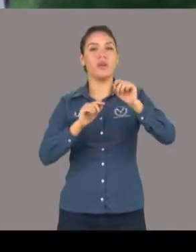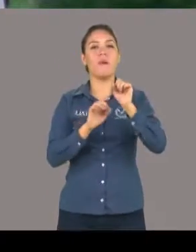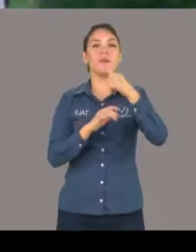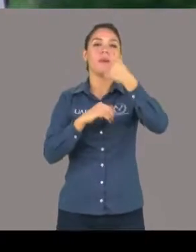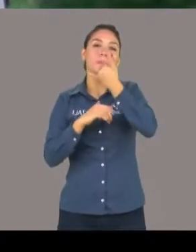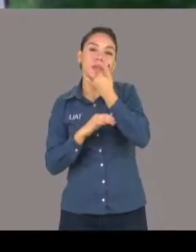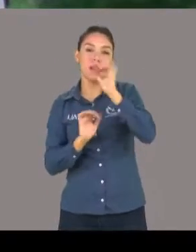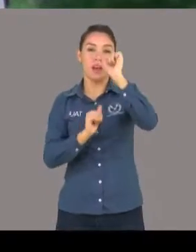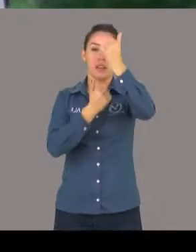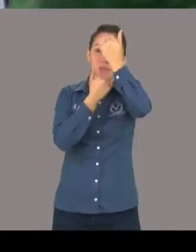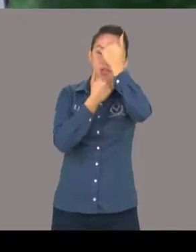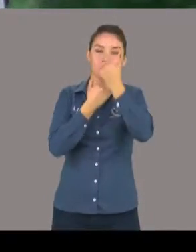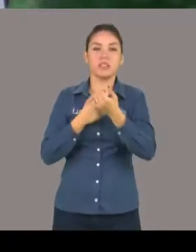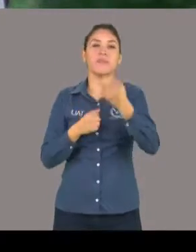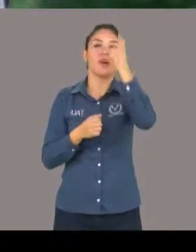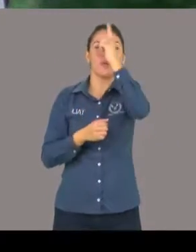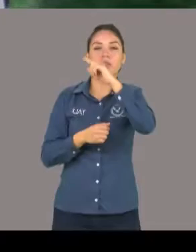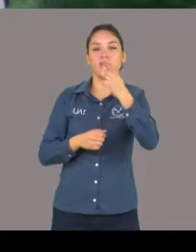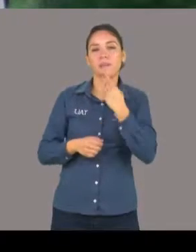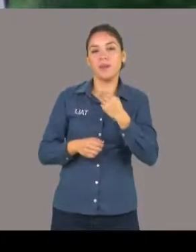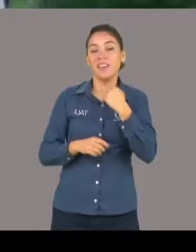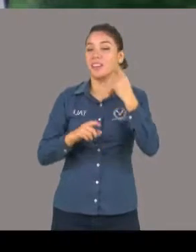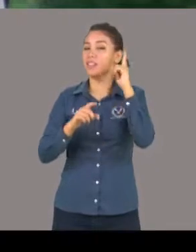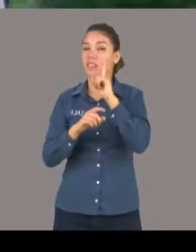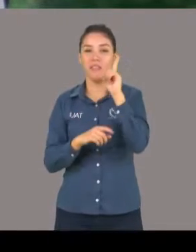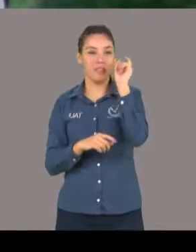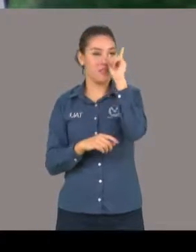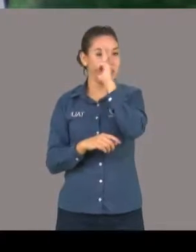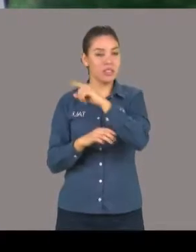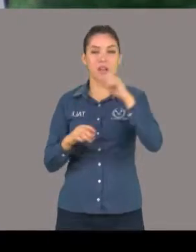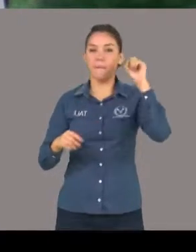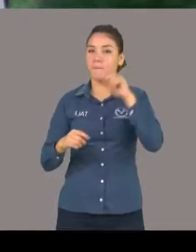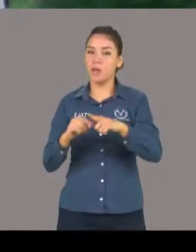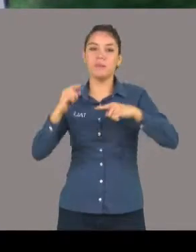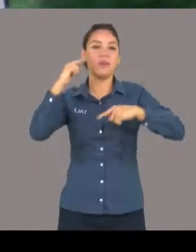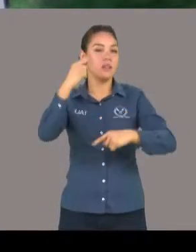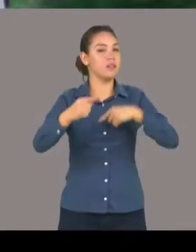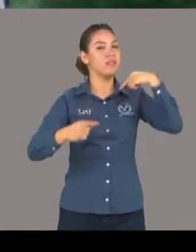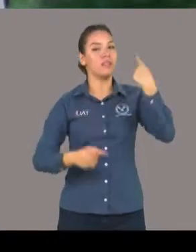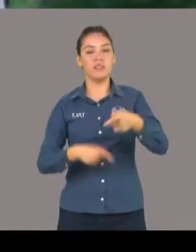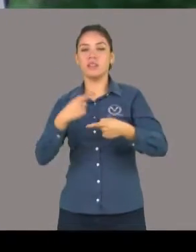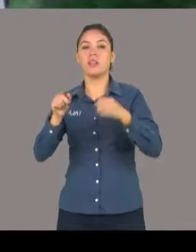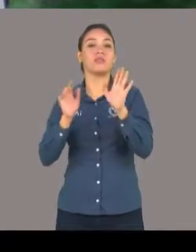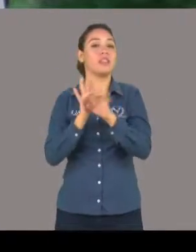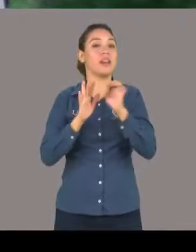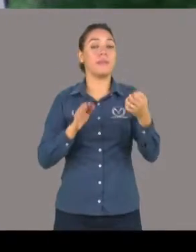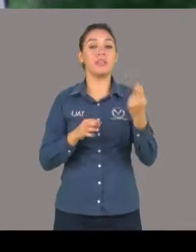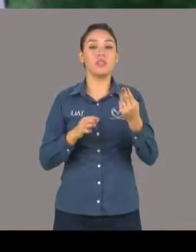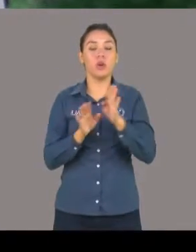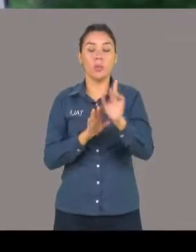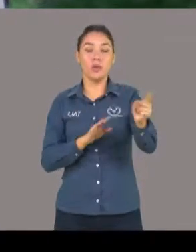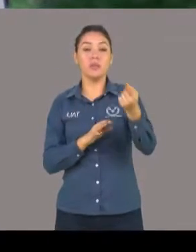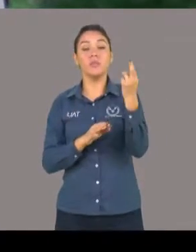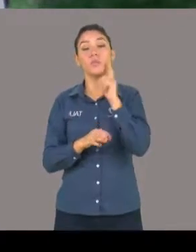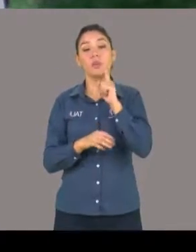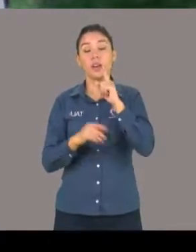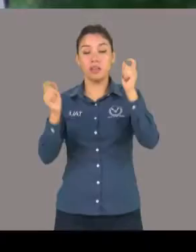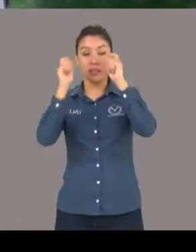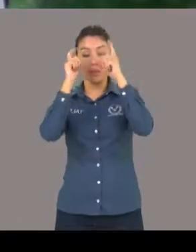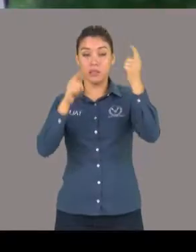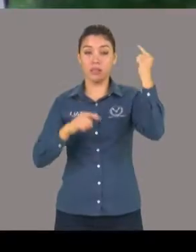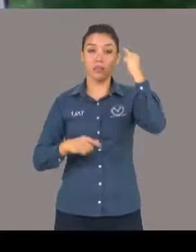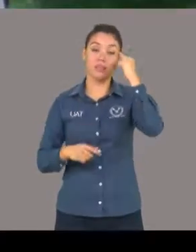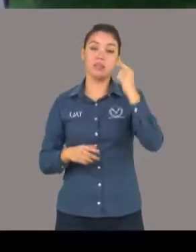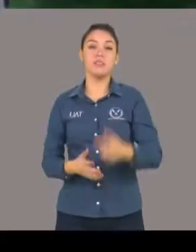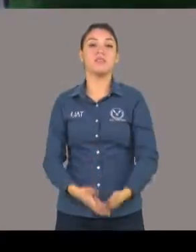ciclo, hay una espiral, un ciclo de violencia que difícilmente se puede librar si no tenemos la conciencia